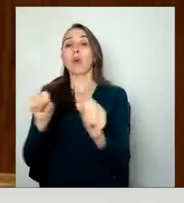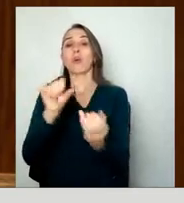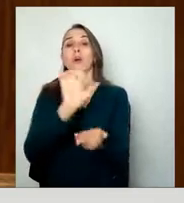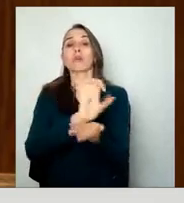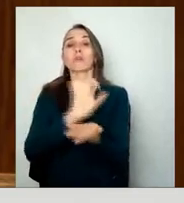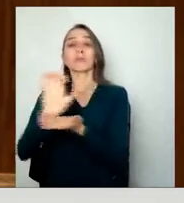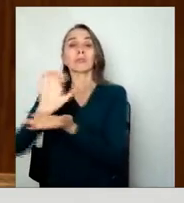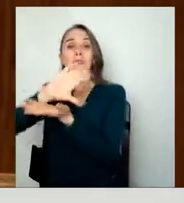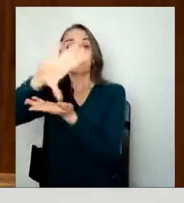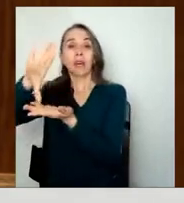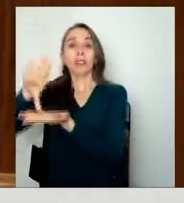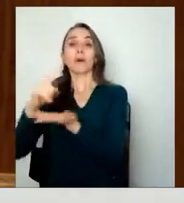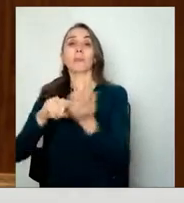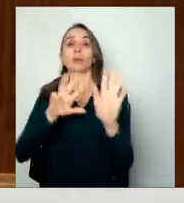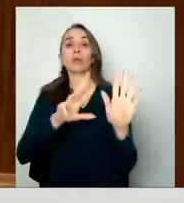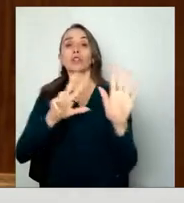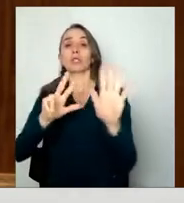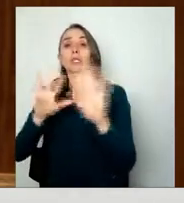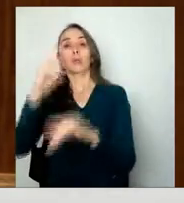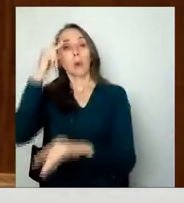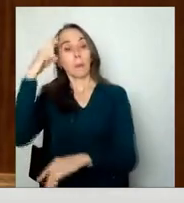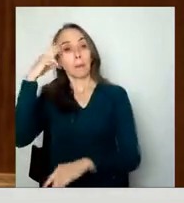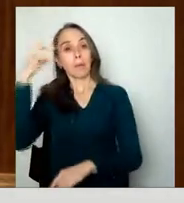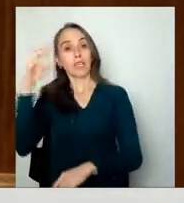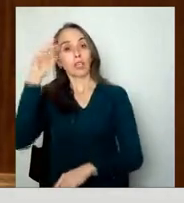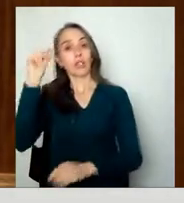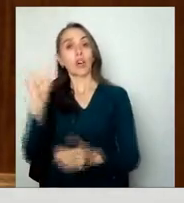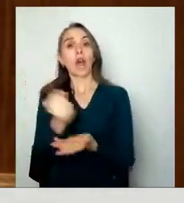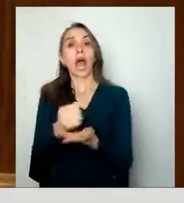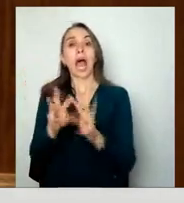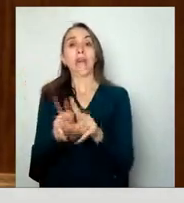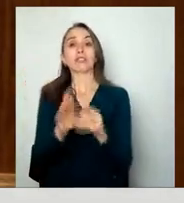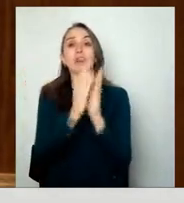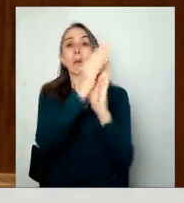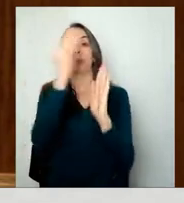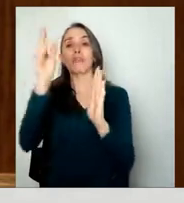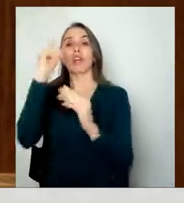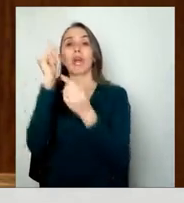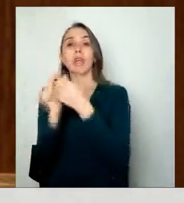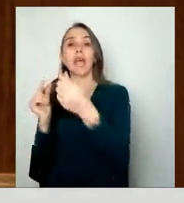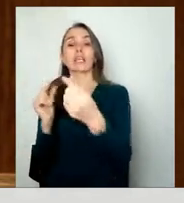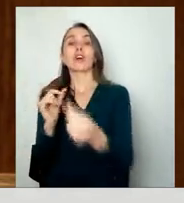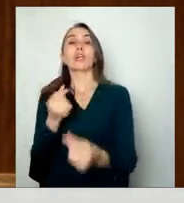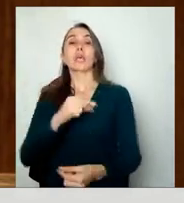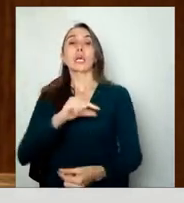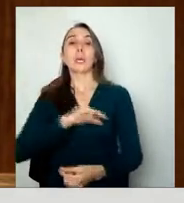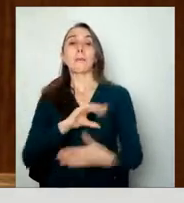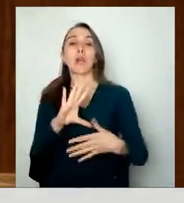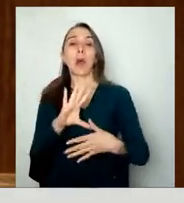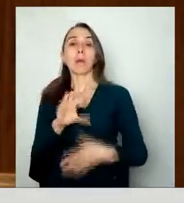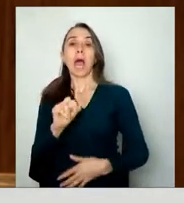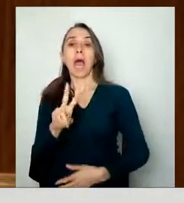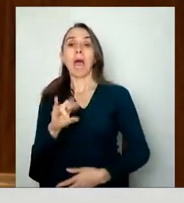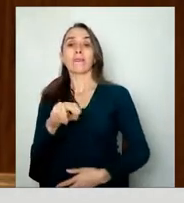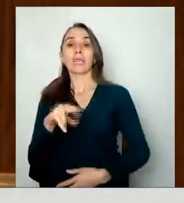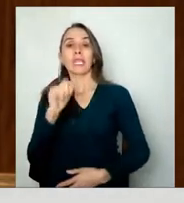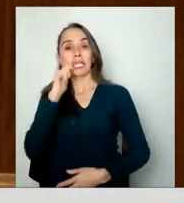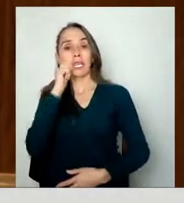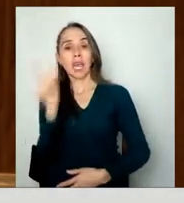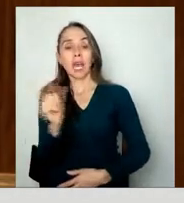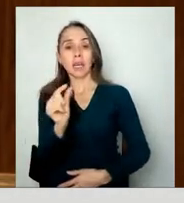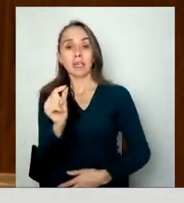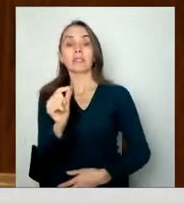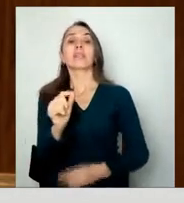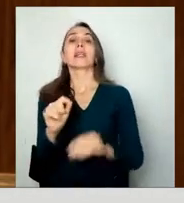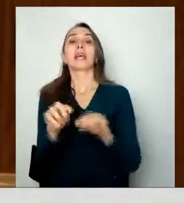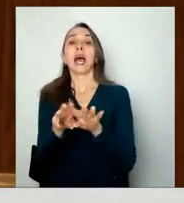1989 México se creó la asociación de biblioteca Nacional de iberoamérica aviña con el carácter de asociación civil